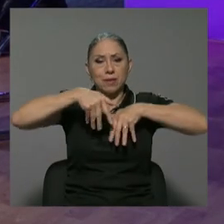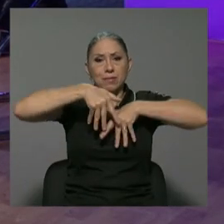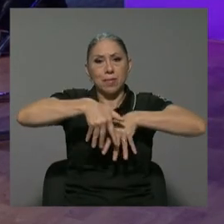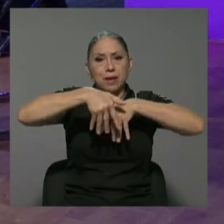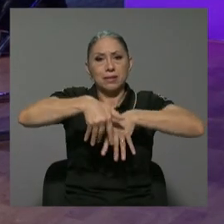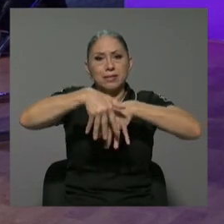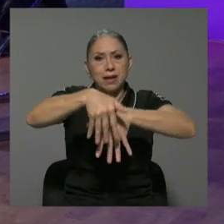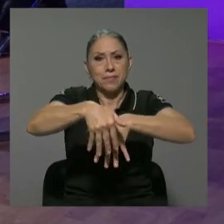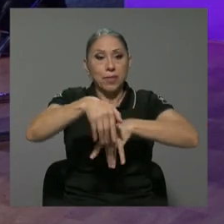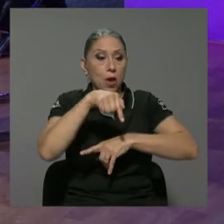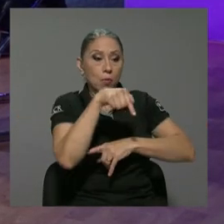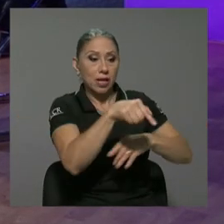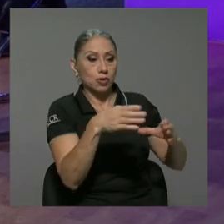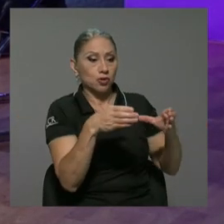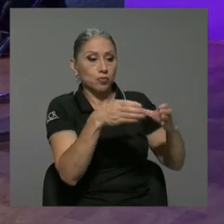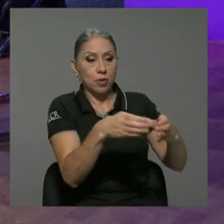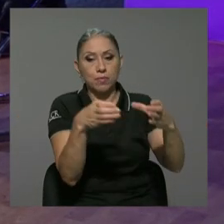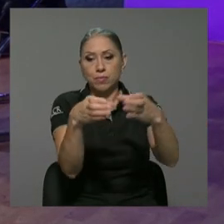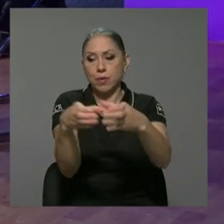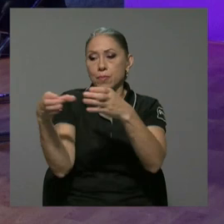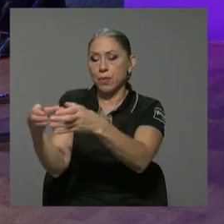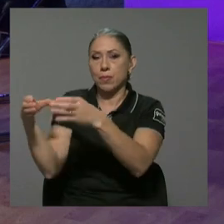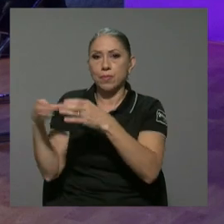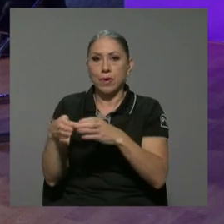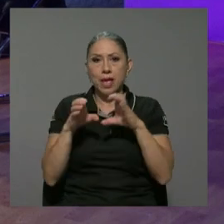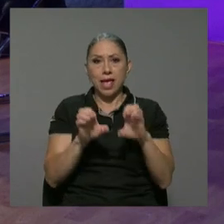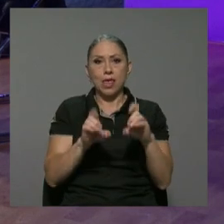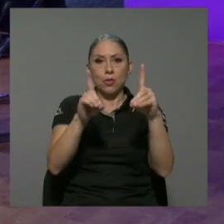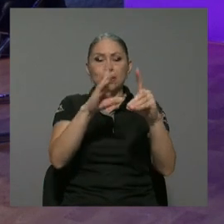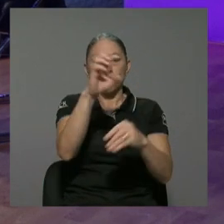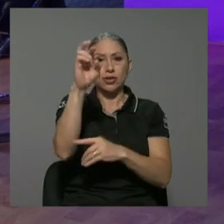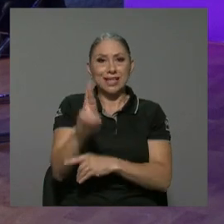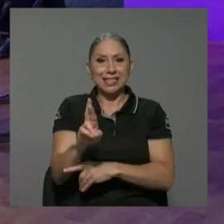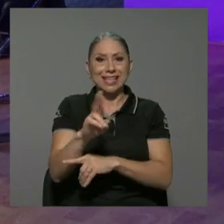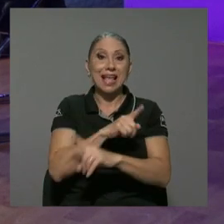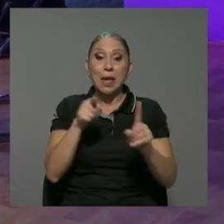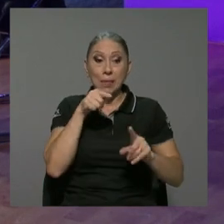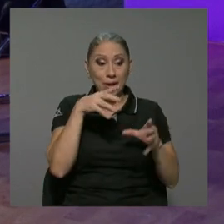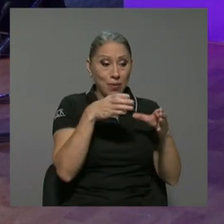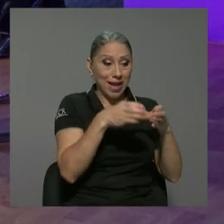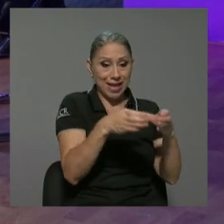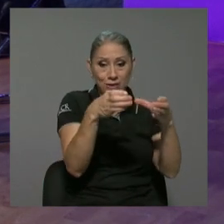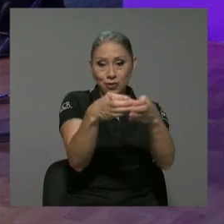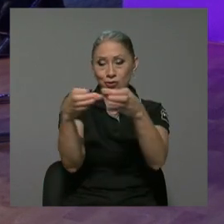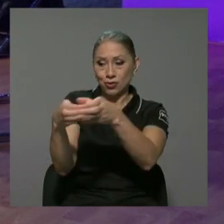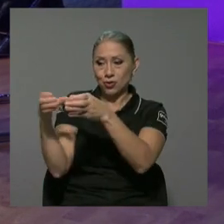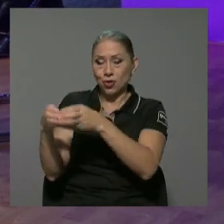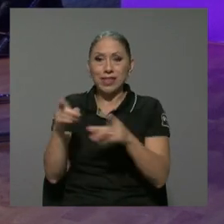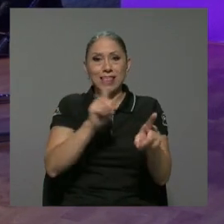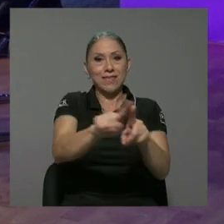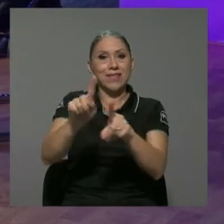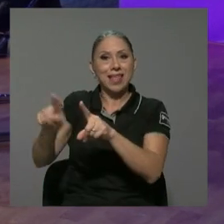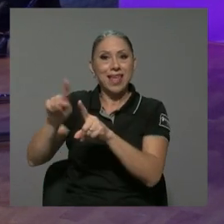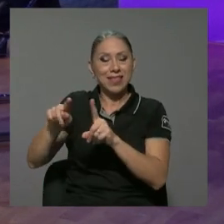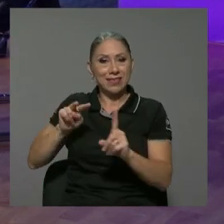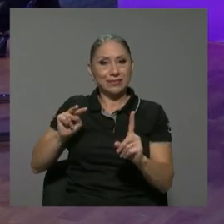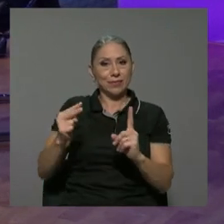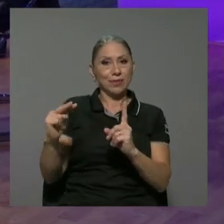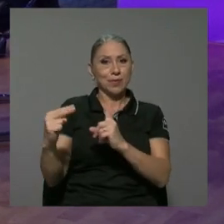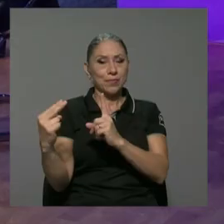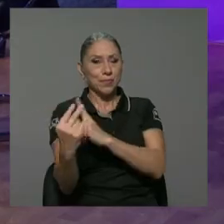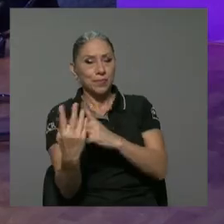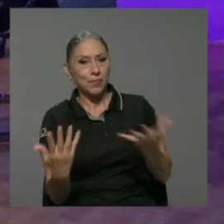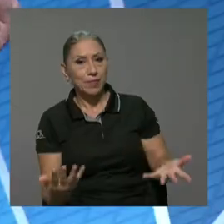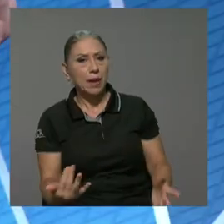educación costarricense, pues son multiactorales, ¿no? de distintas vías. Guillermo, perdón.